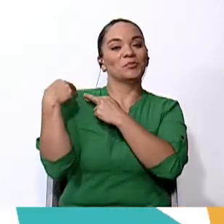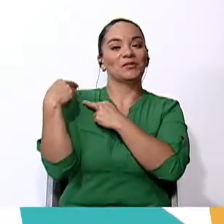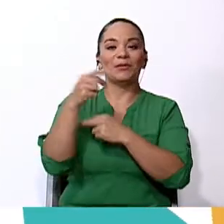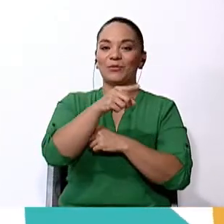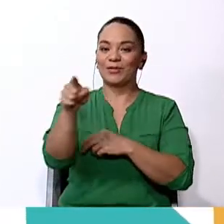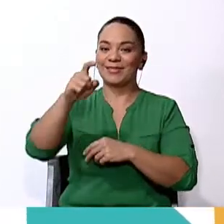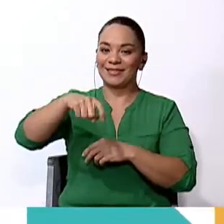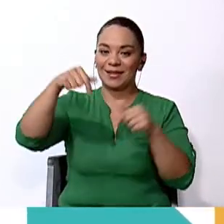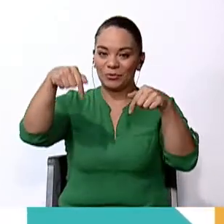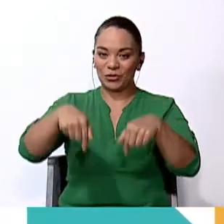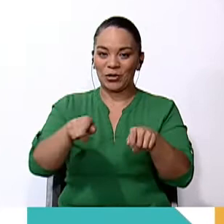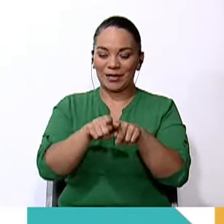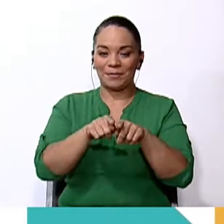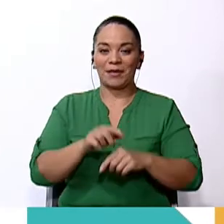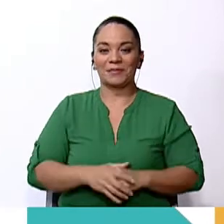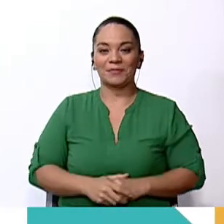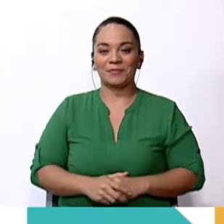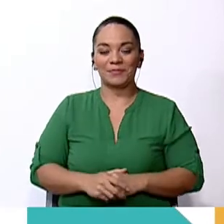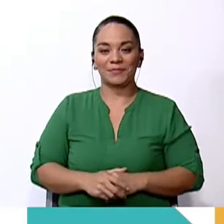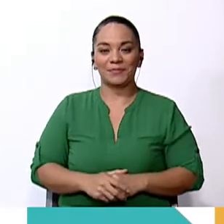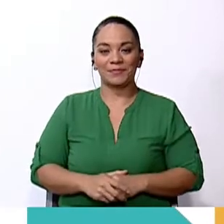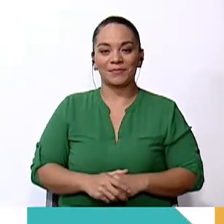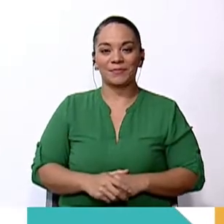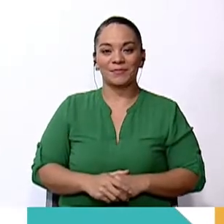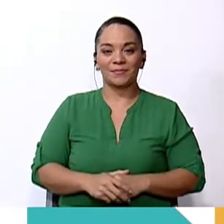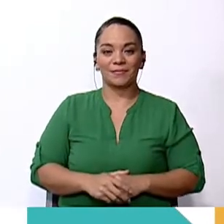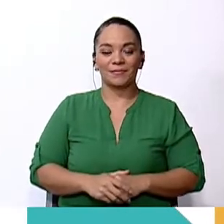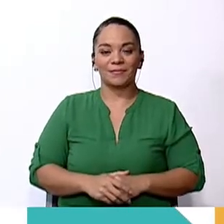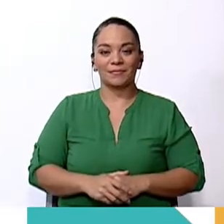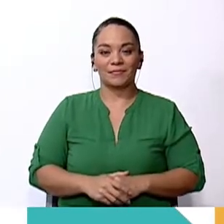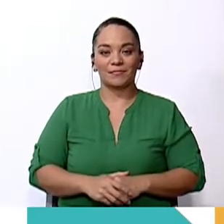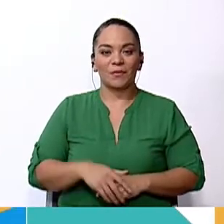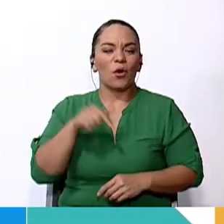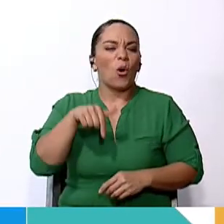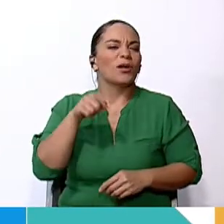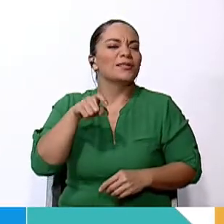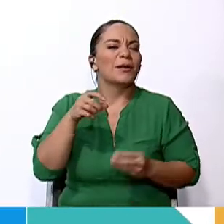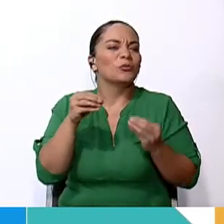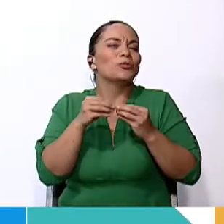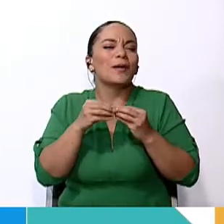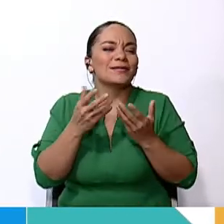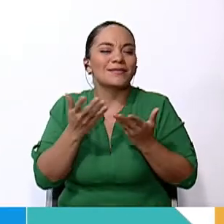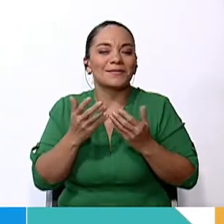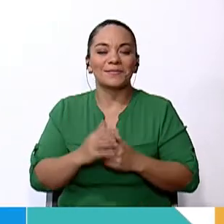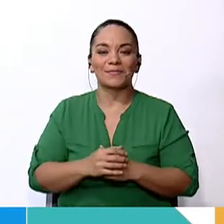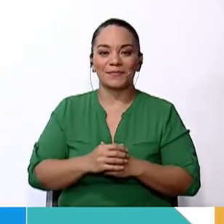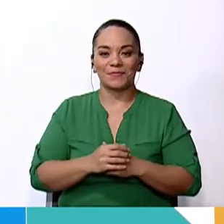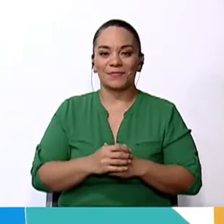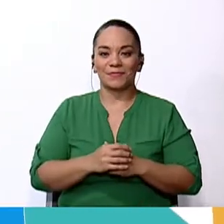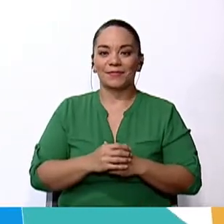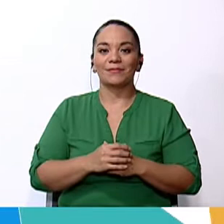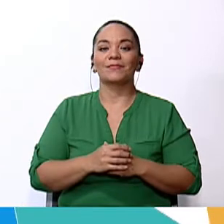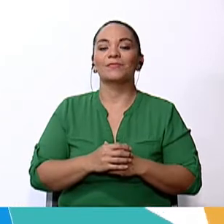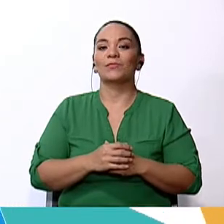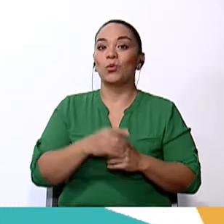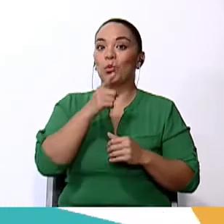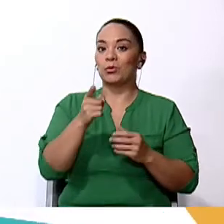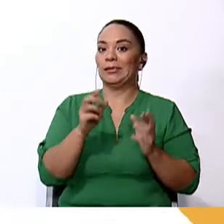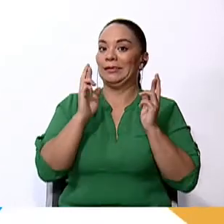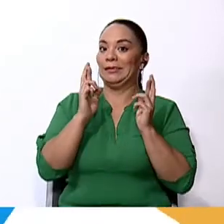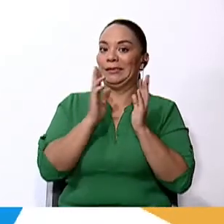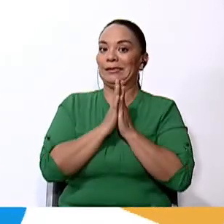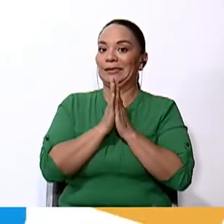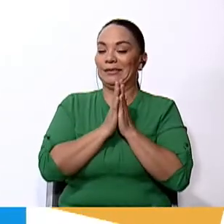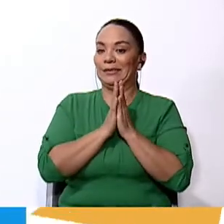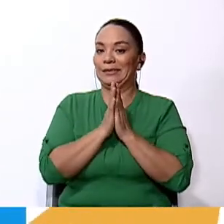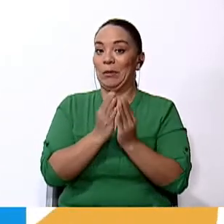necesitamos el día de hoy también. ¿Qué otra cosa vamos a requerir? Bueno, vamos a necesitar muchas ganas de manejar